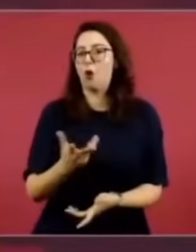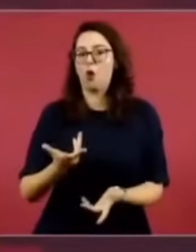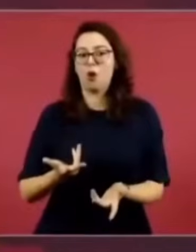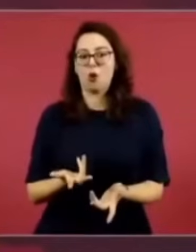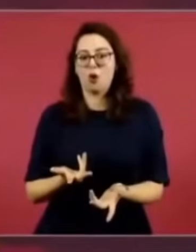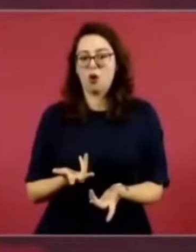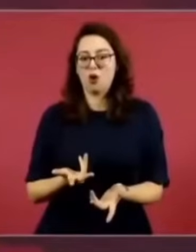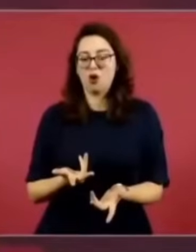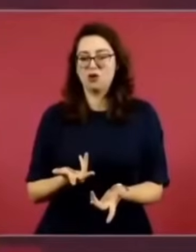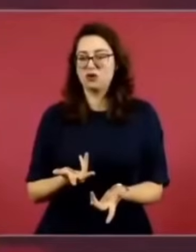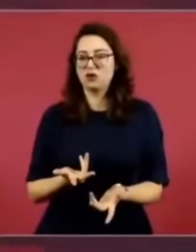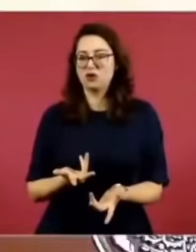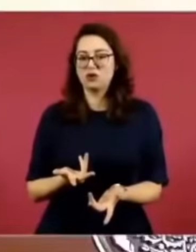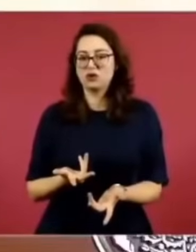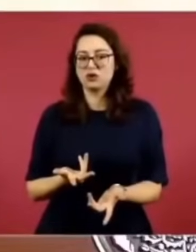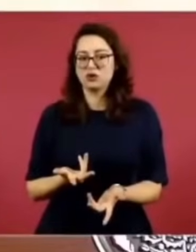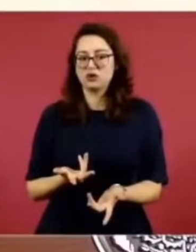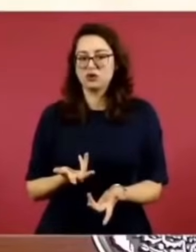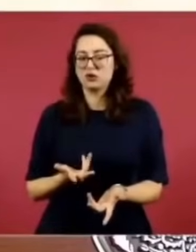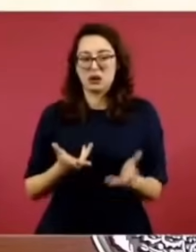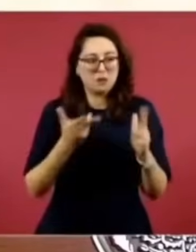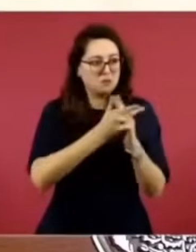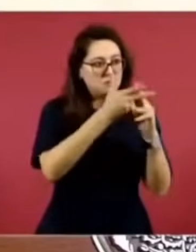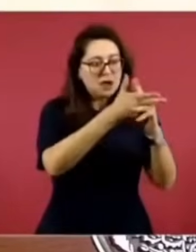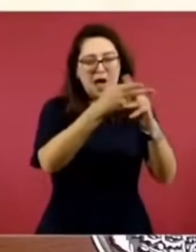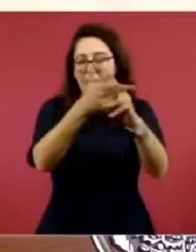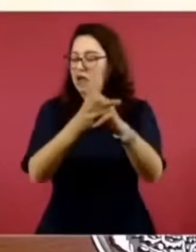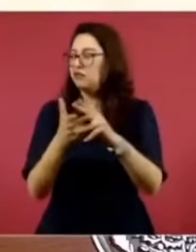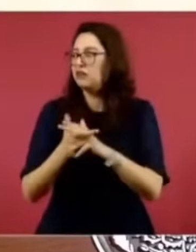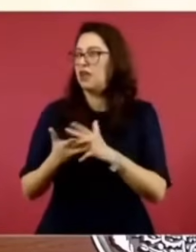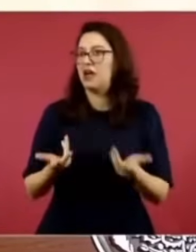causó la pérdida de vidas.